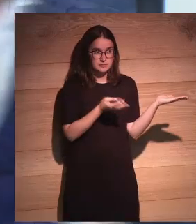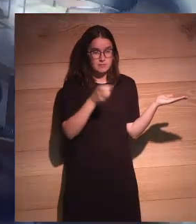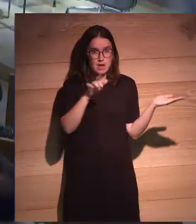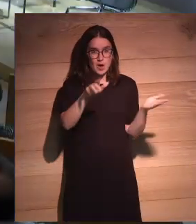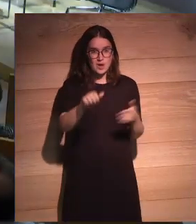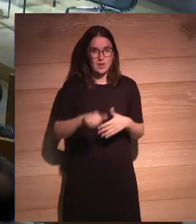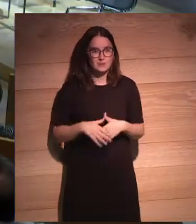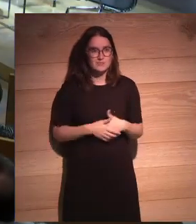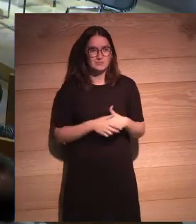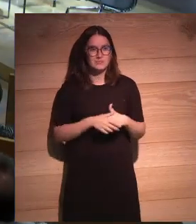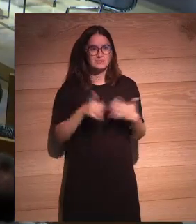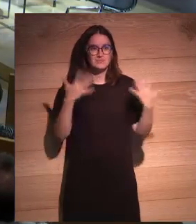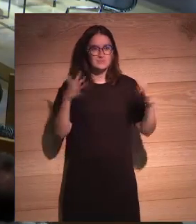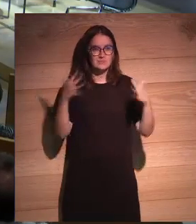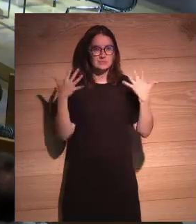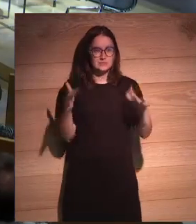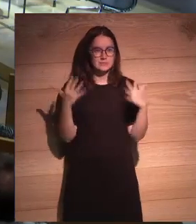tuyo.